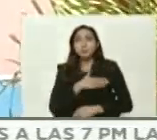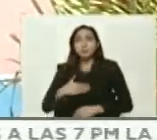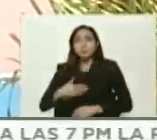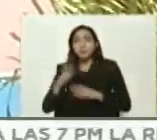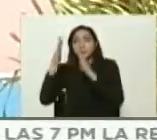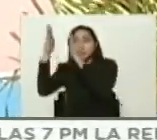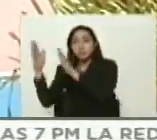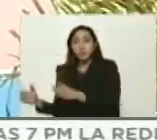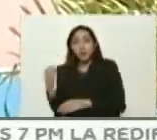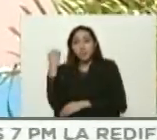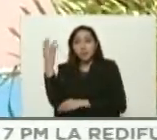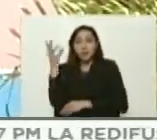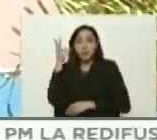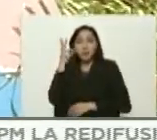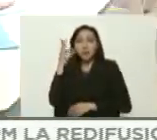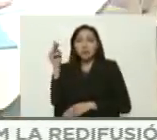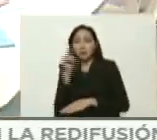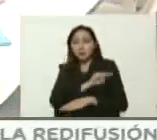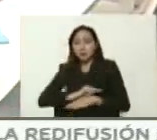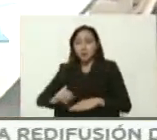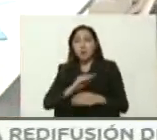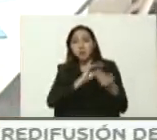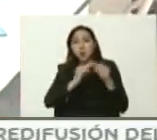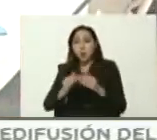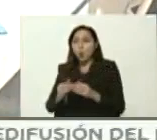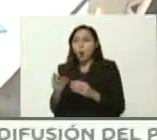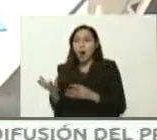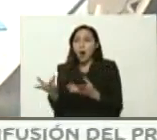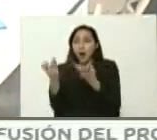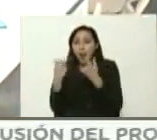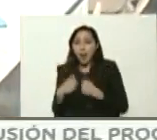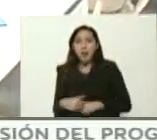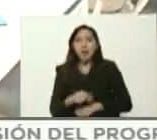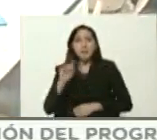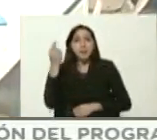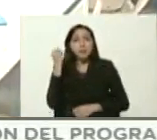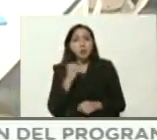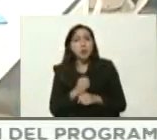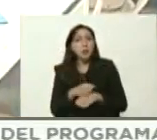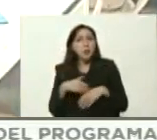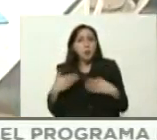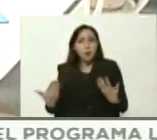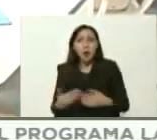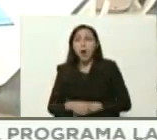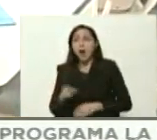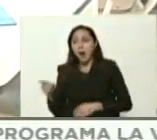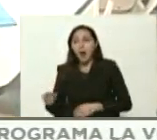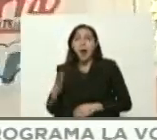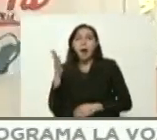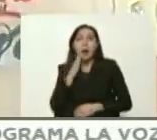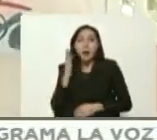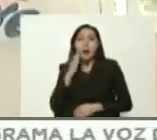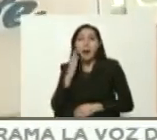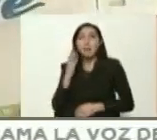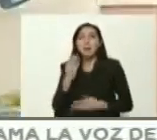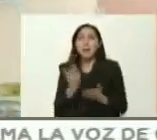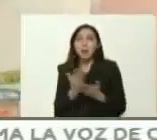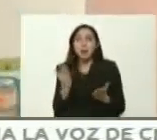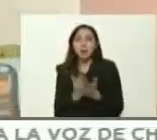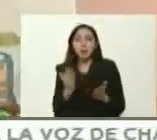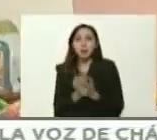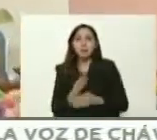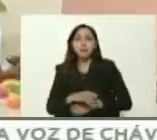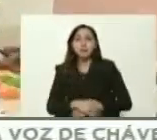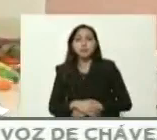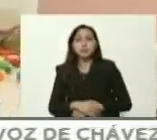nuestra comuna, a nuestra ministra de Comuna, que me contaba que uno de sus primeros trabajos fue ser madre cocinera, madre procesadora. Así que